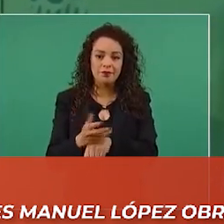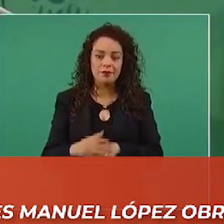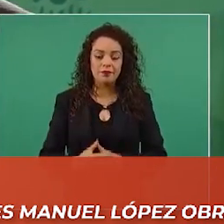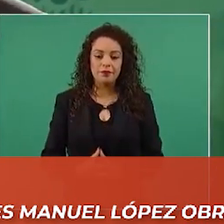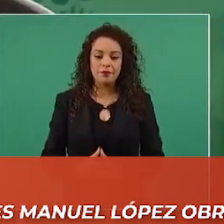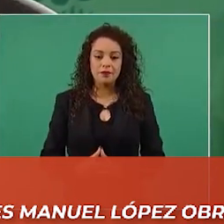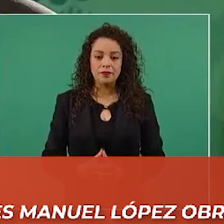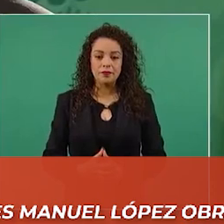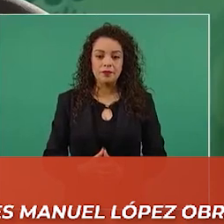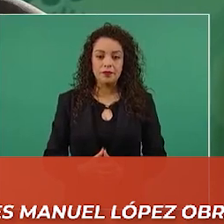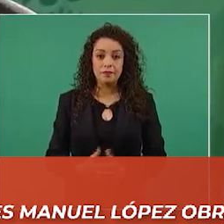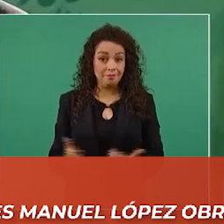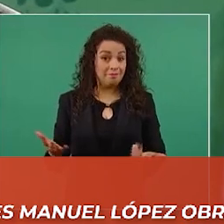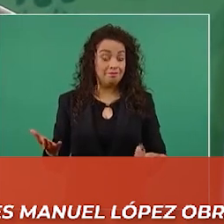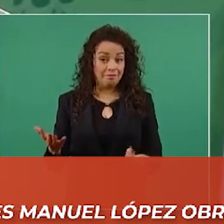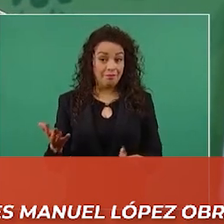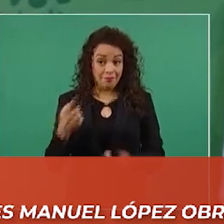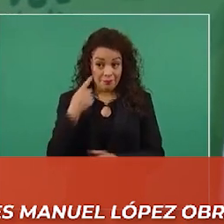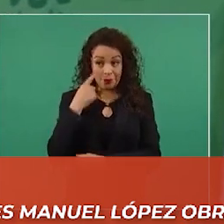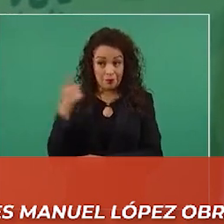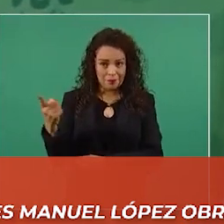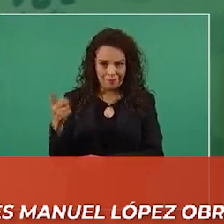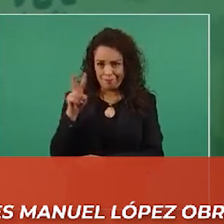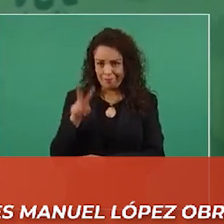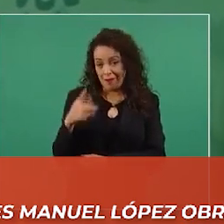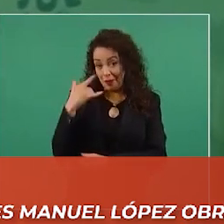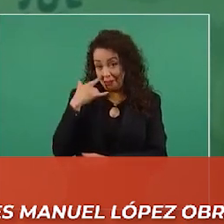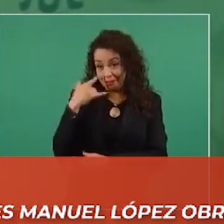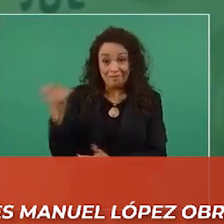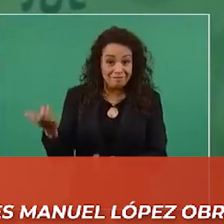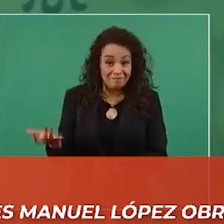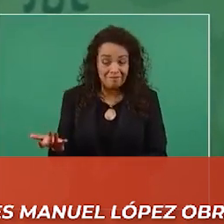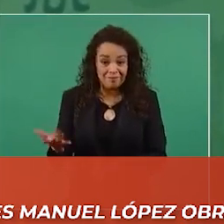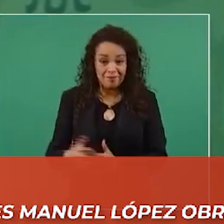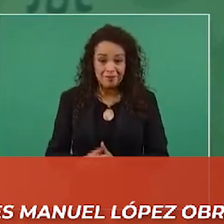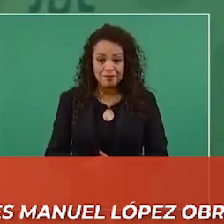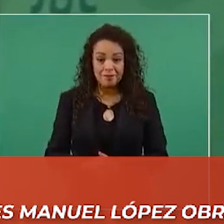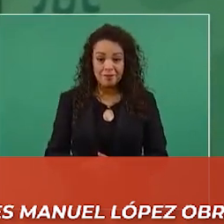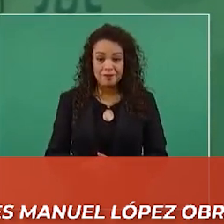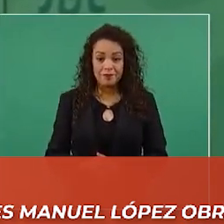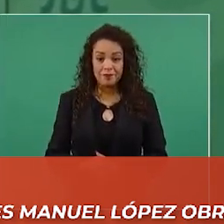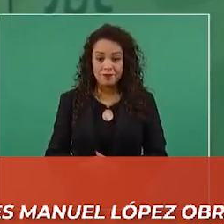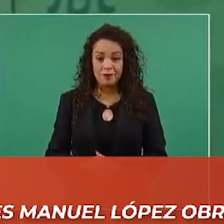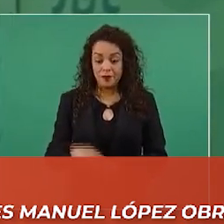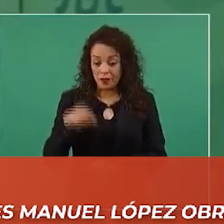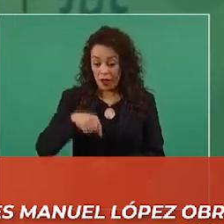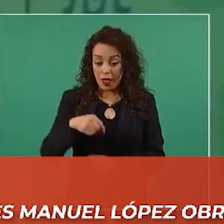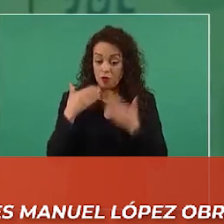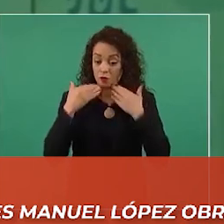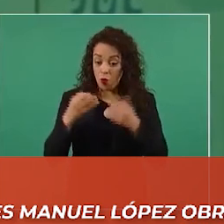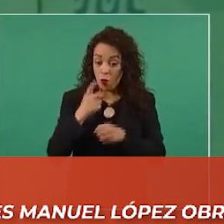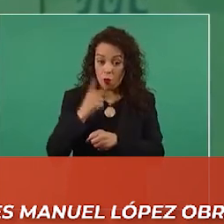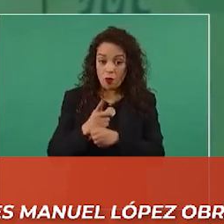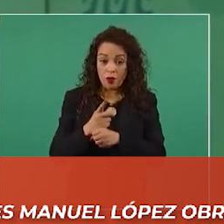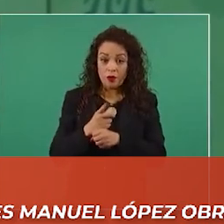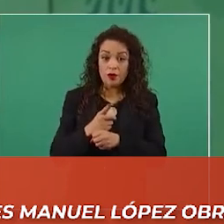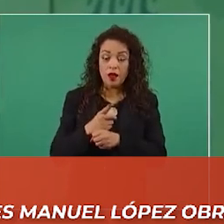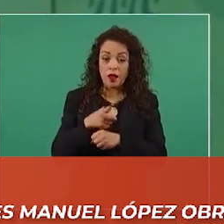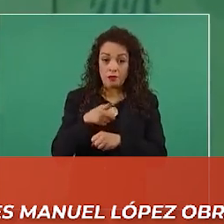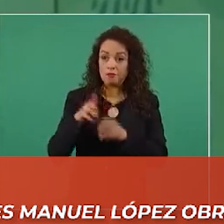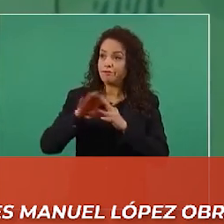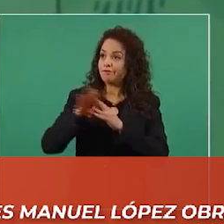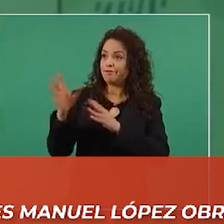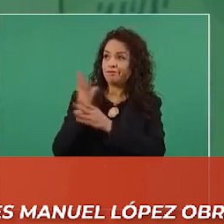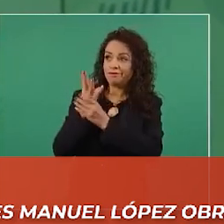Fíjense la paradoja, ¿no? Los que se fueron, porque aquí no habían oportunidades durante el periodo